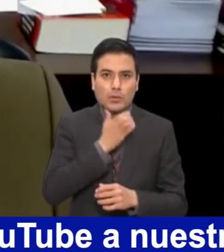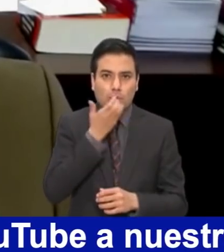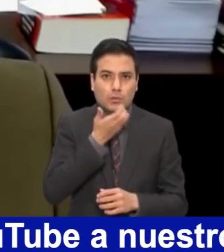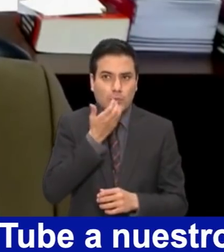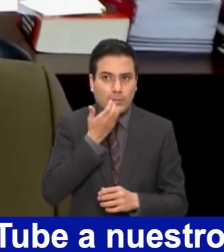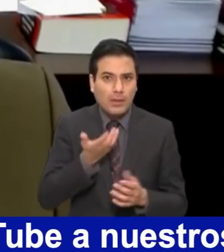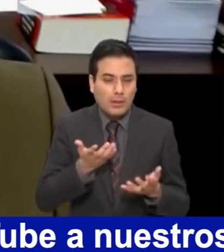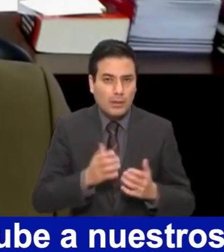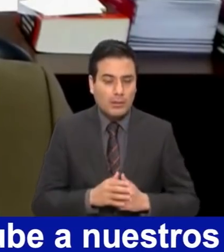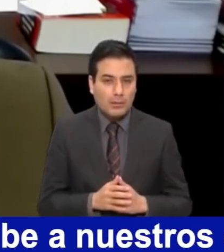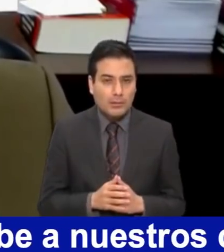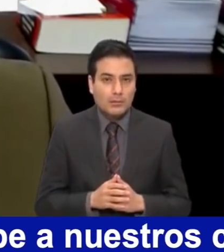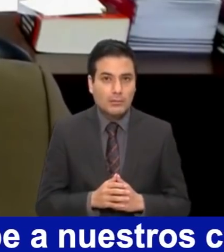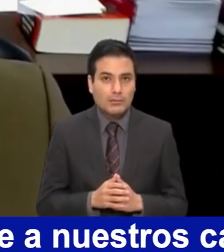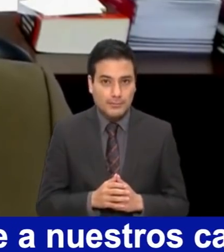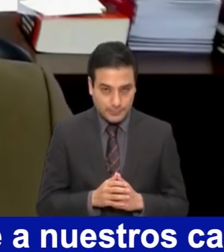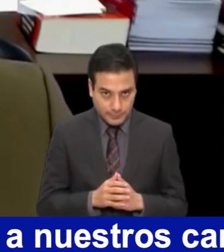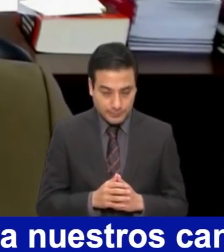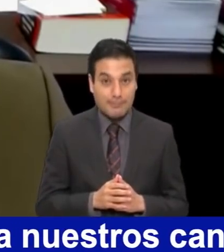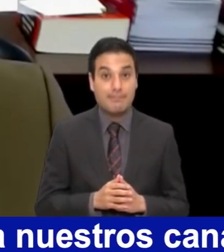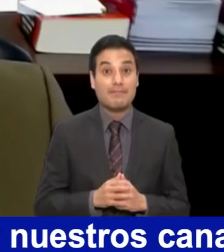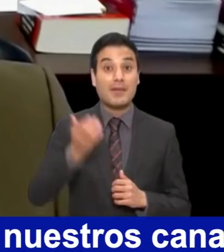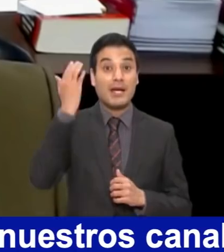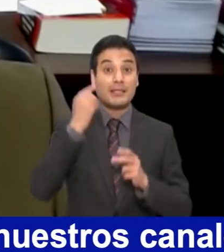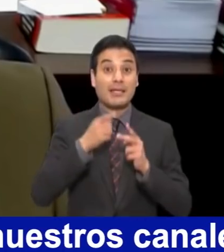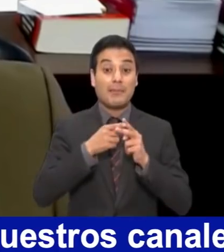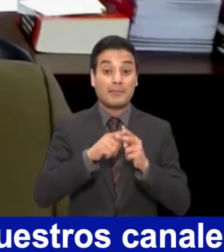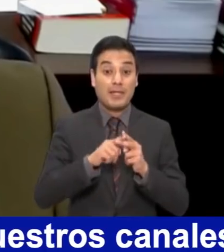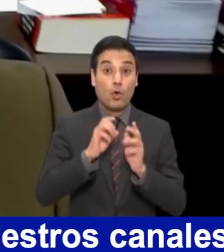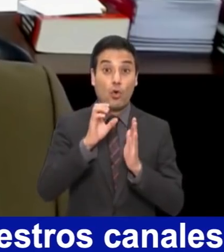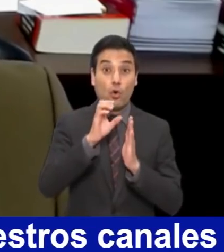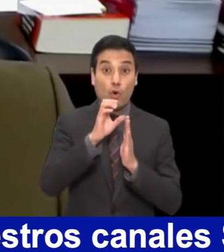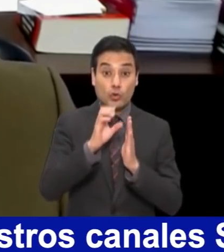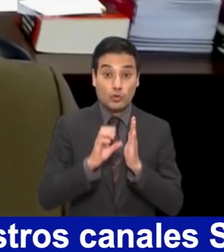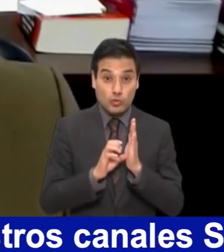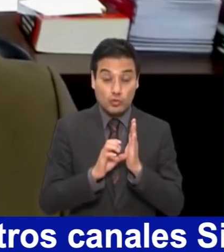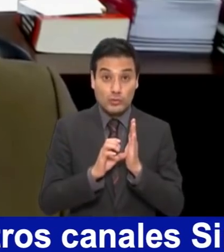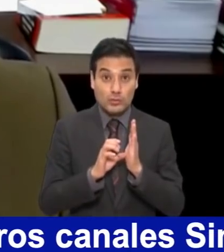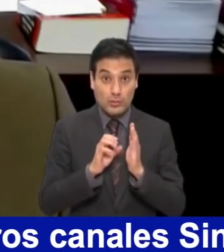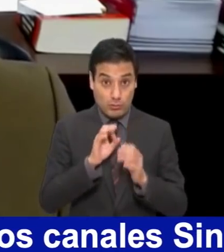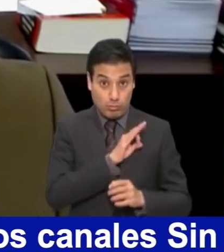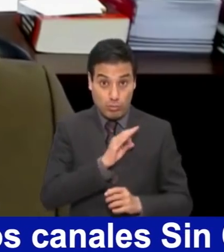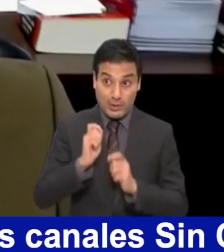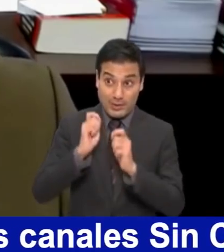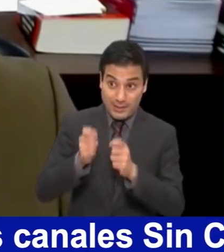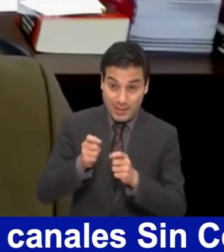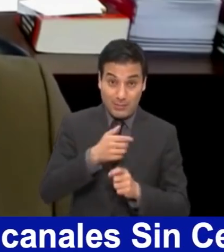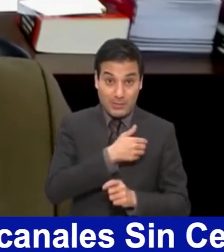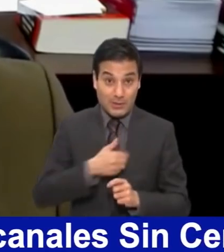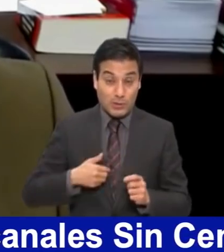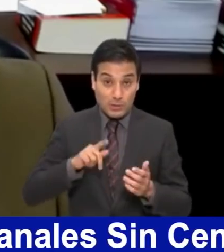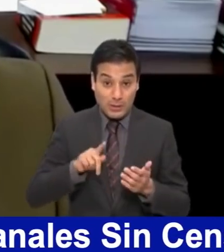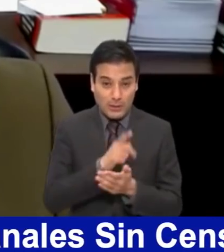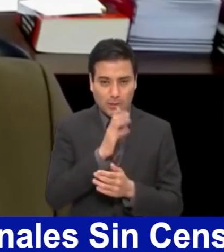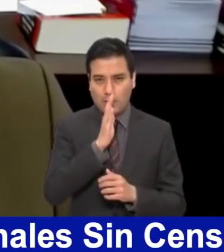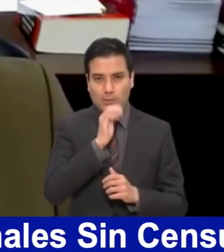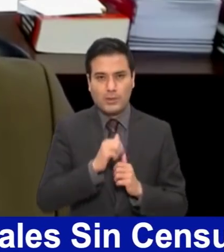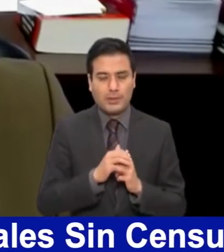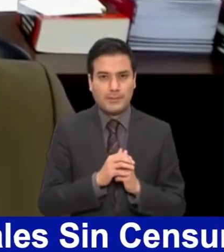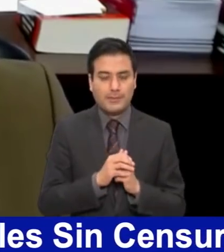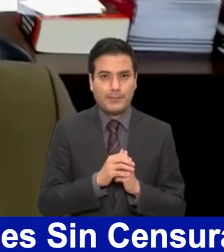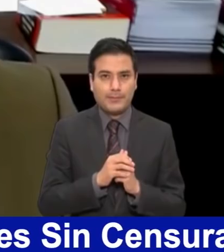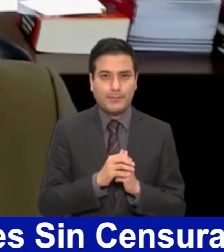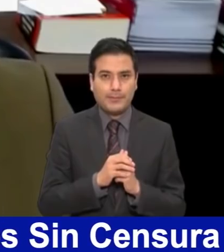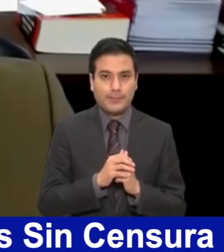vida constitucional. Se introdujo hasta el impedimento de reelección definitivo en la